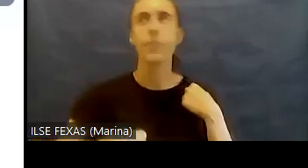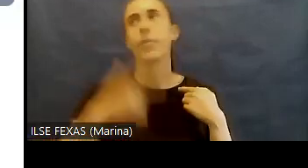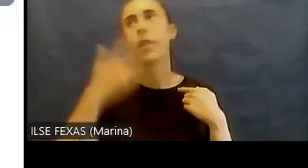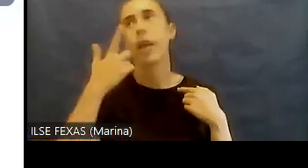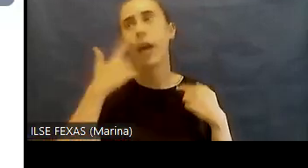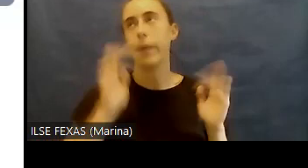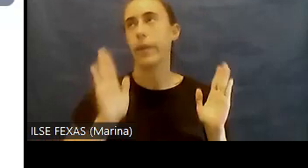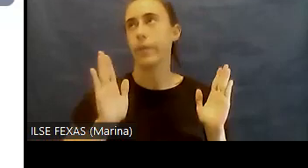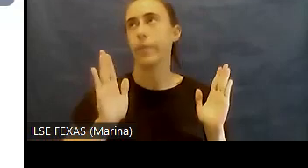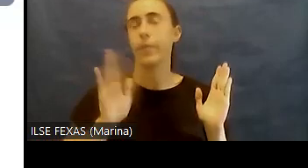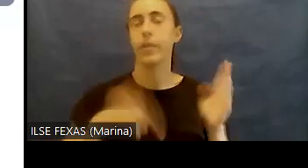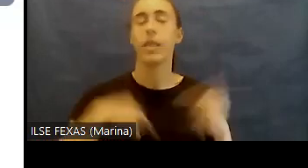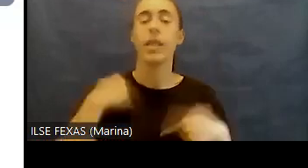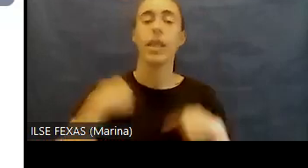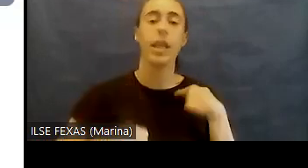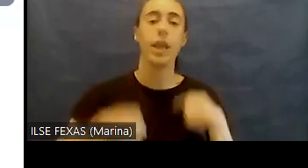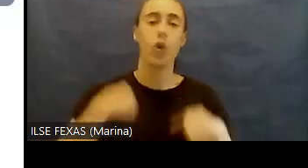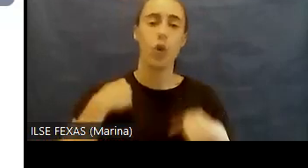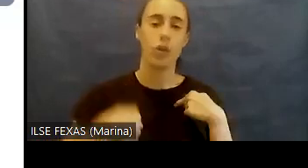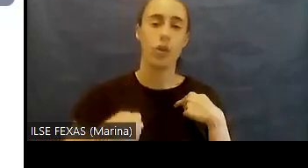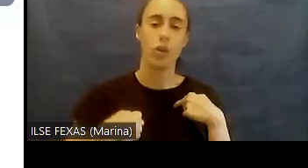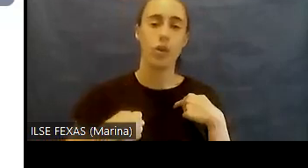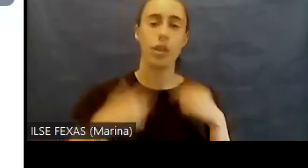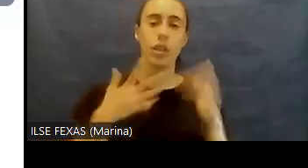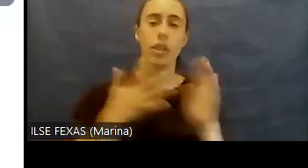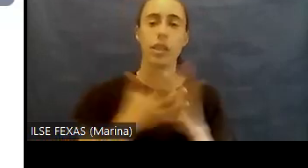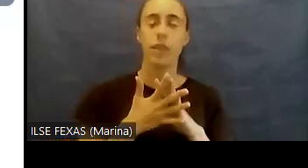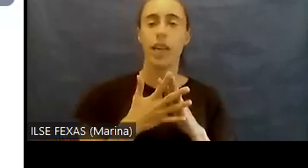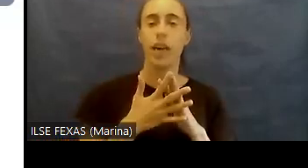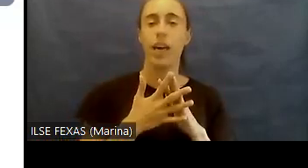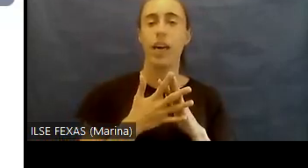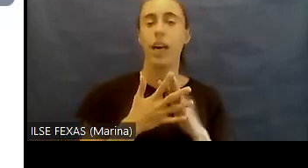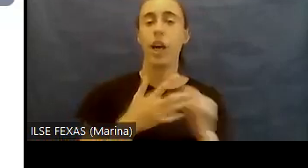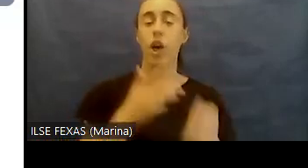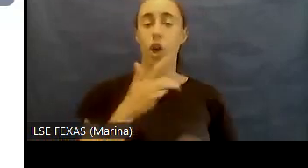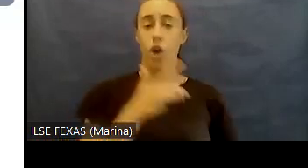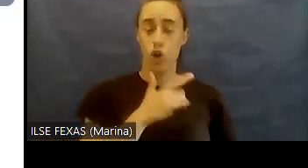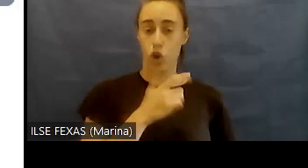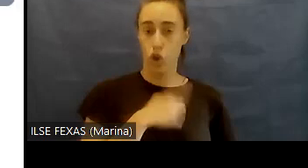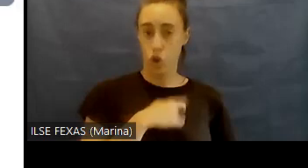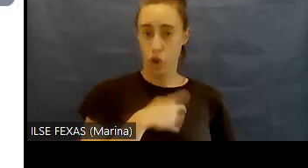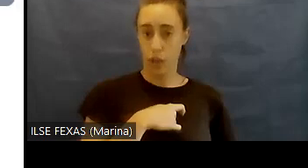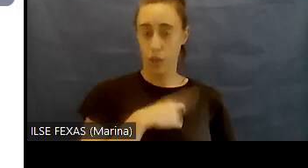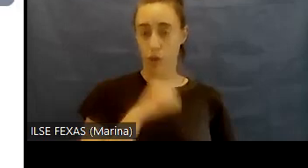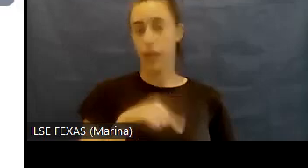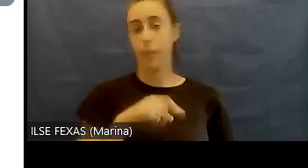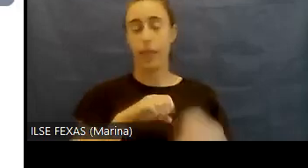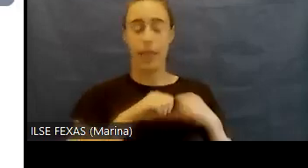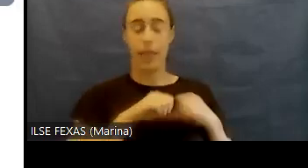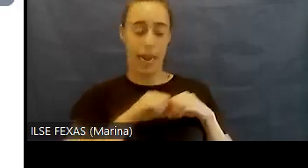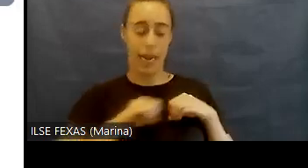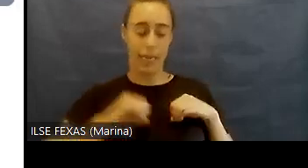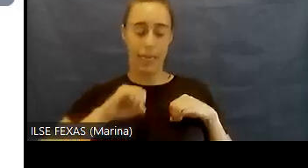como circulatorio toda la función arterial, corazón y toda la función arterial, el Sibera es el